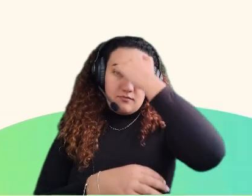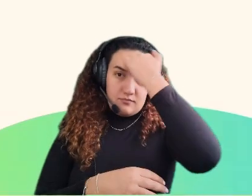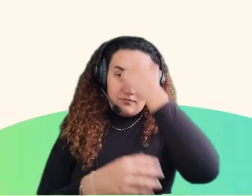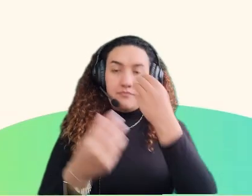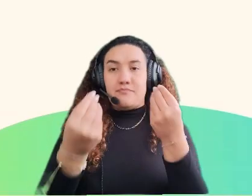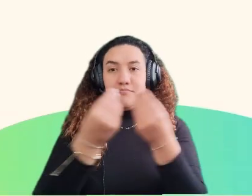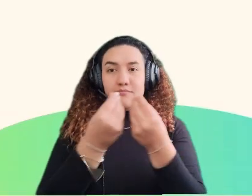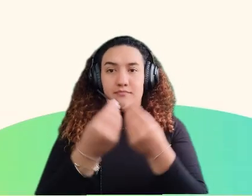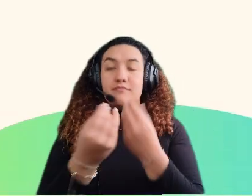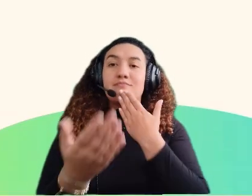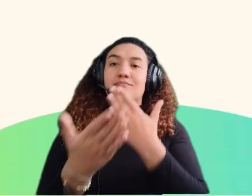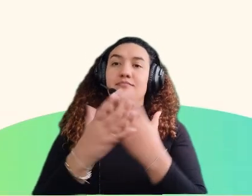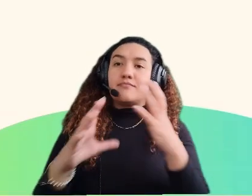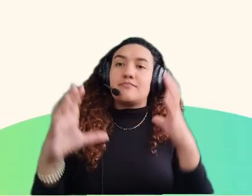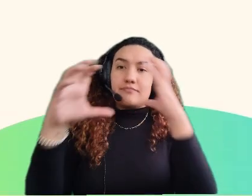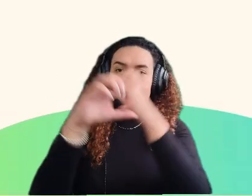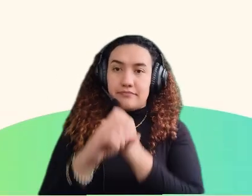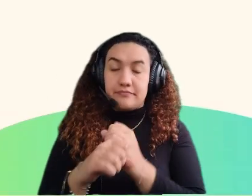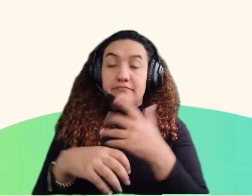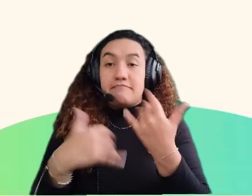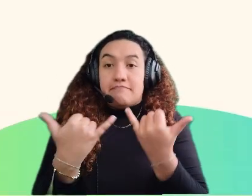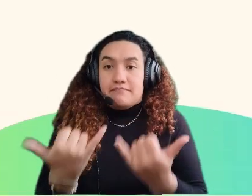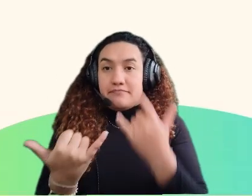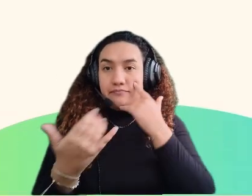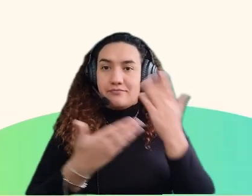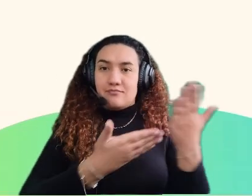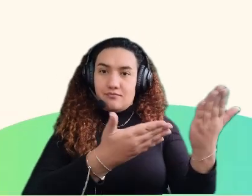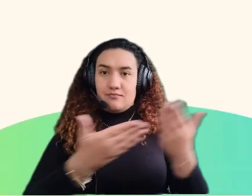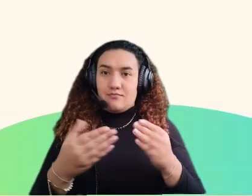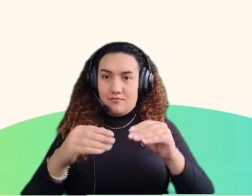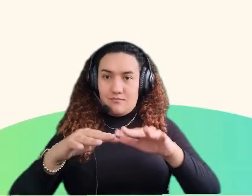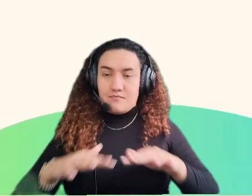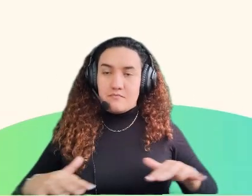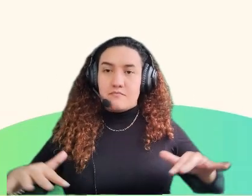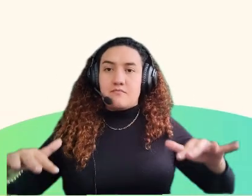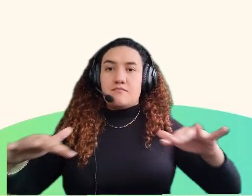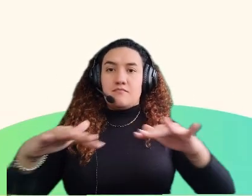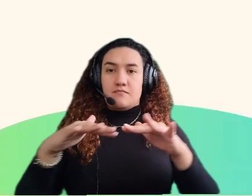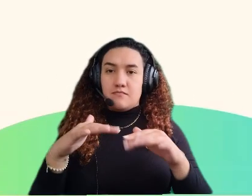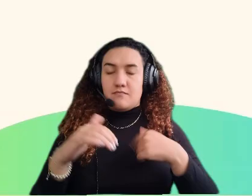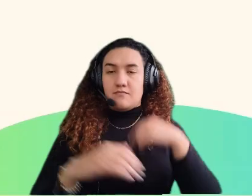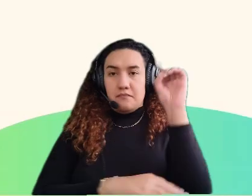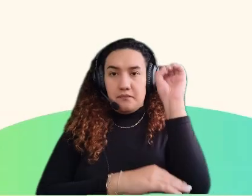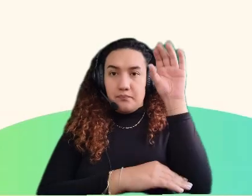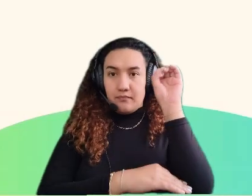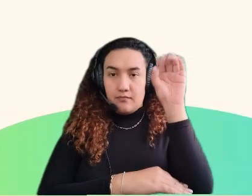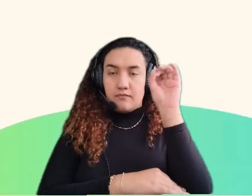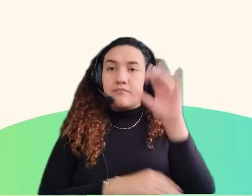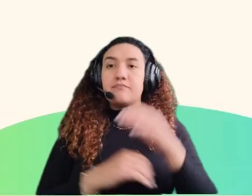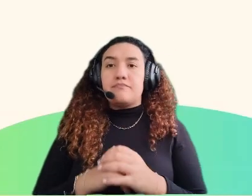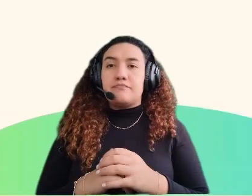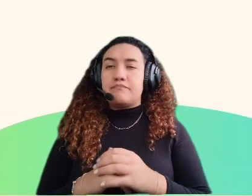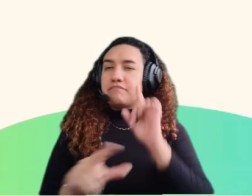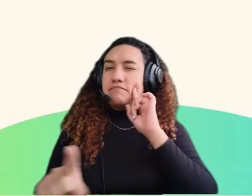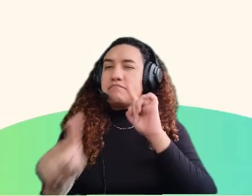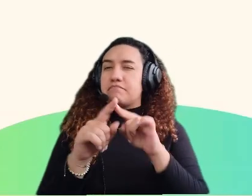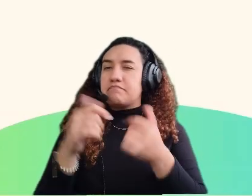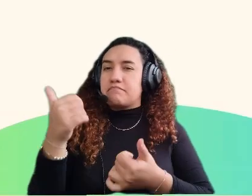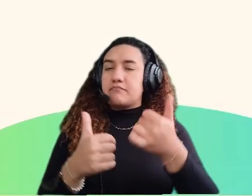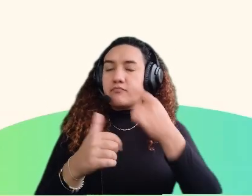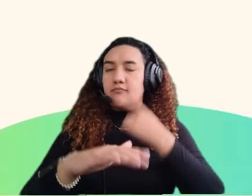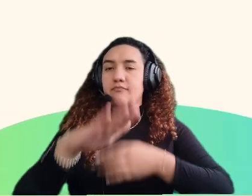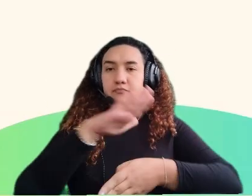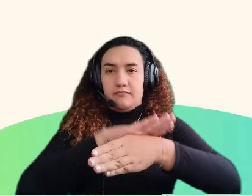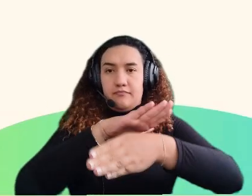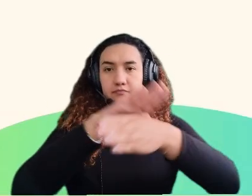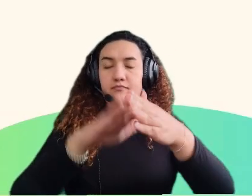Querida profesora, compañeros, muy buenas noches. Les damos la bienvenida a nuestra exposición